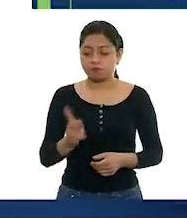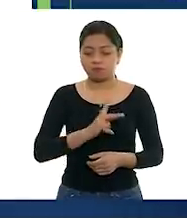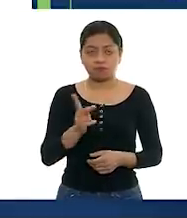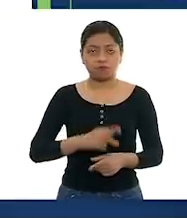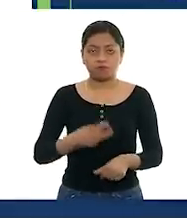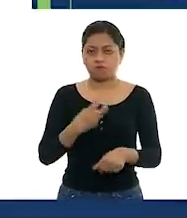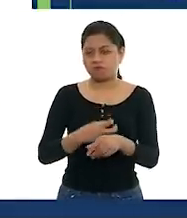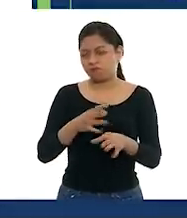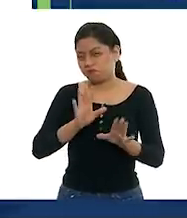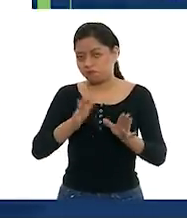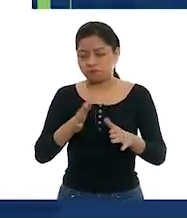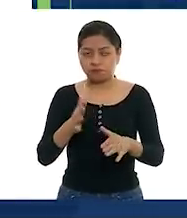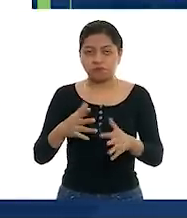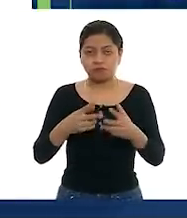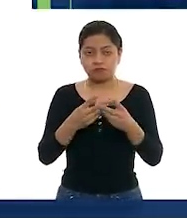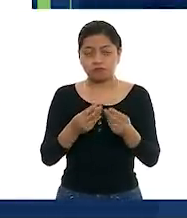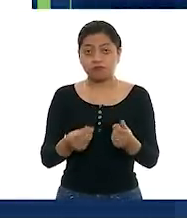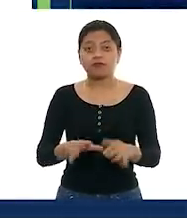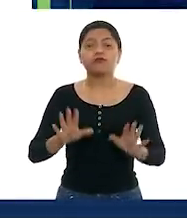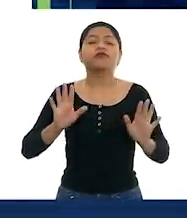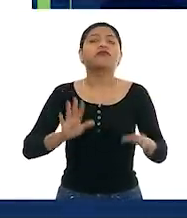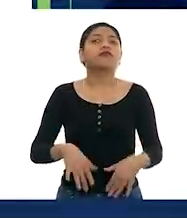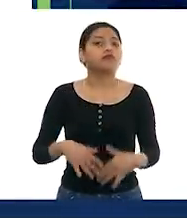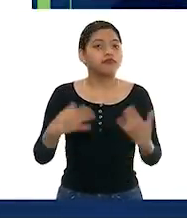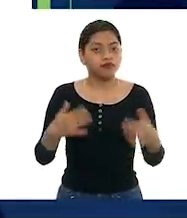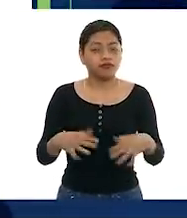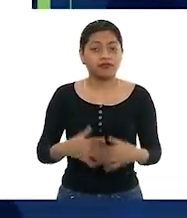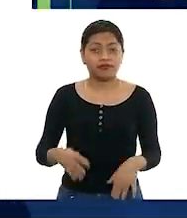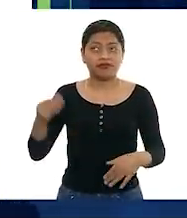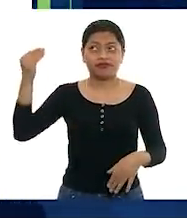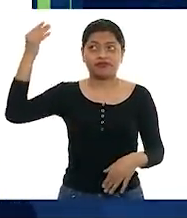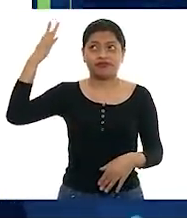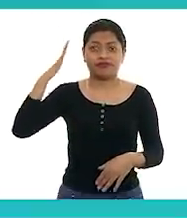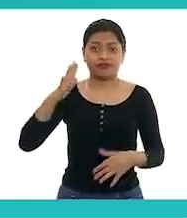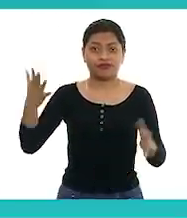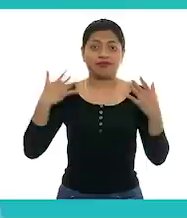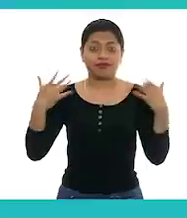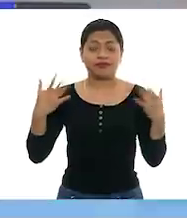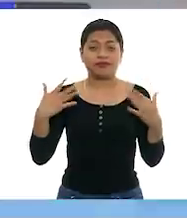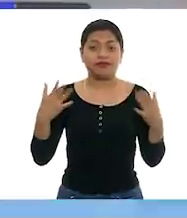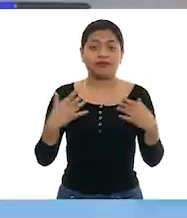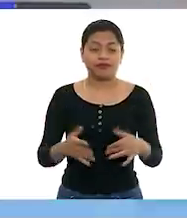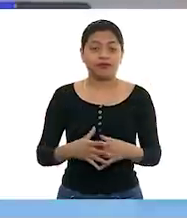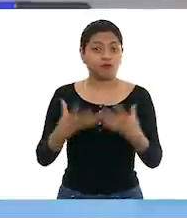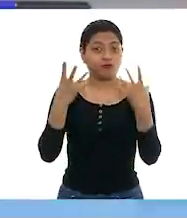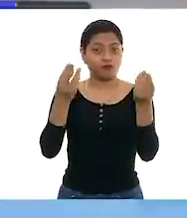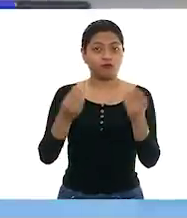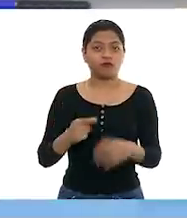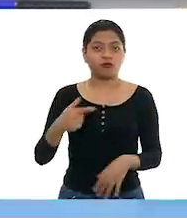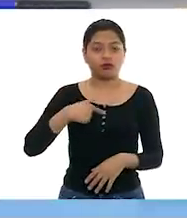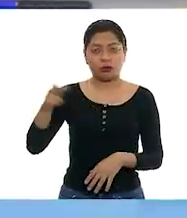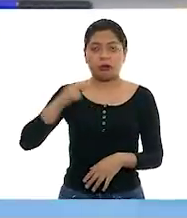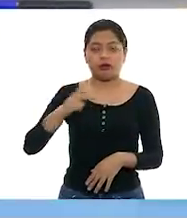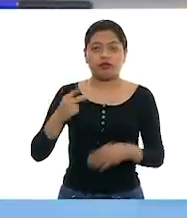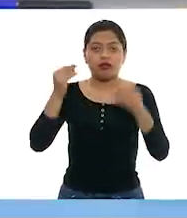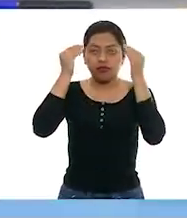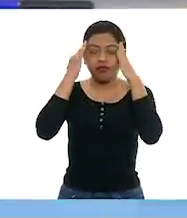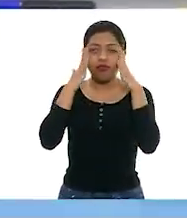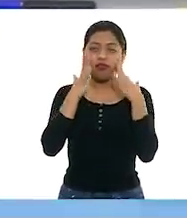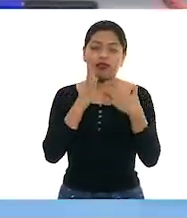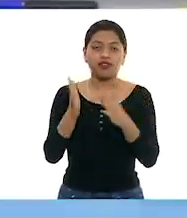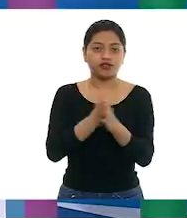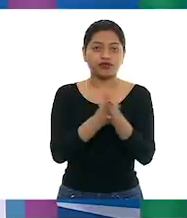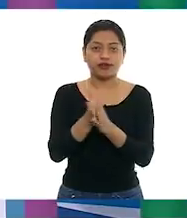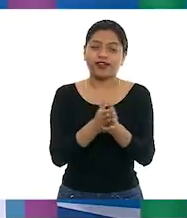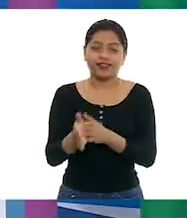¡Wow! ¡Ay, no! Pues sí, hace mucho calor. Casi me derrito como los chocolates. Pues